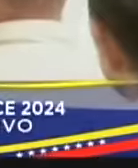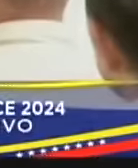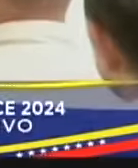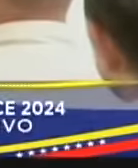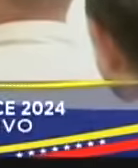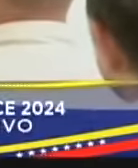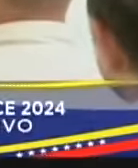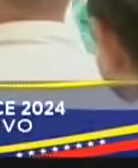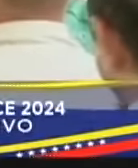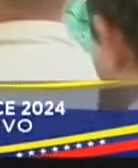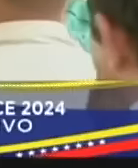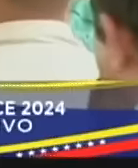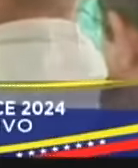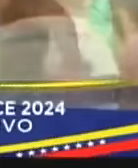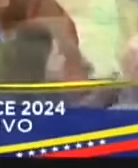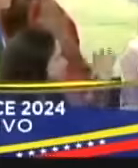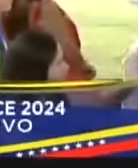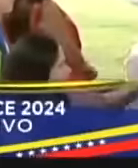arrendajo y turupial.